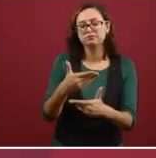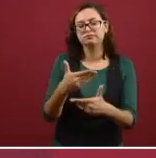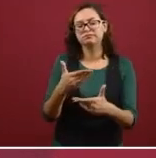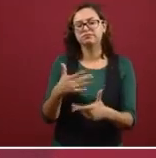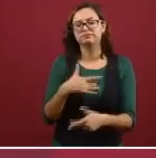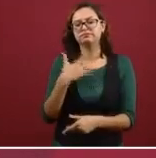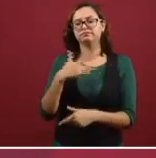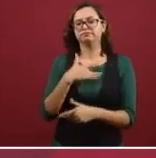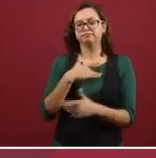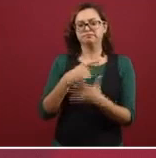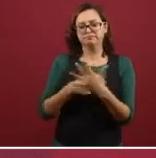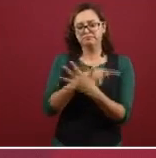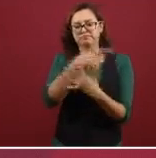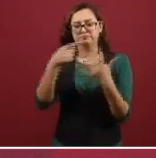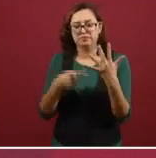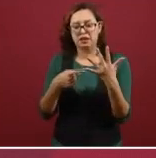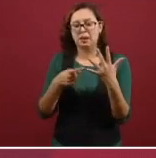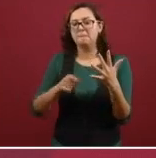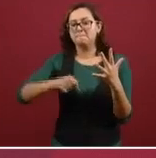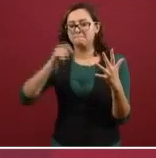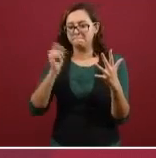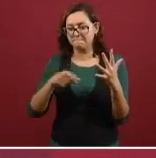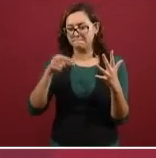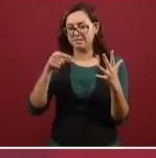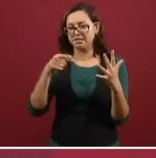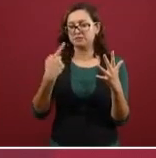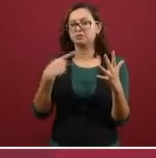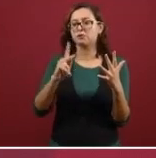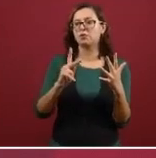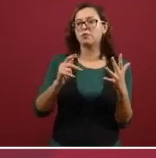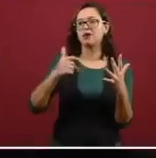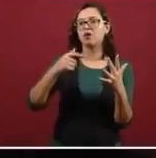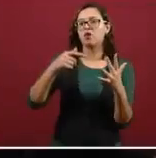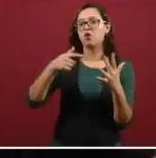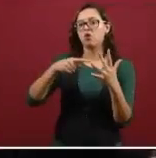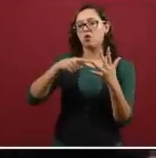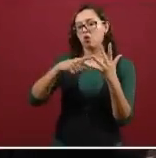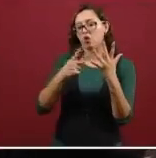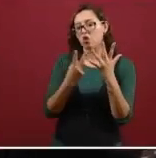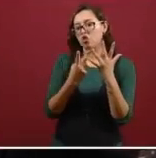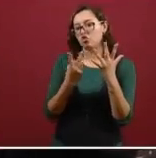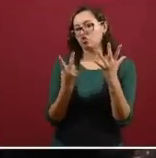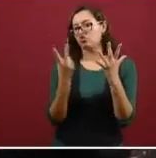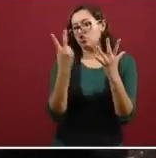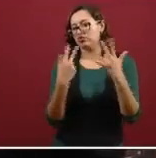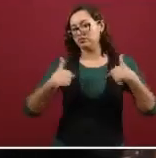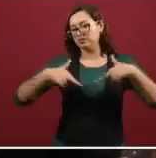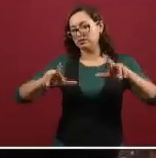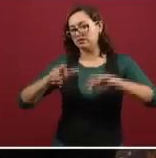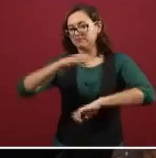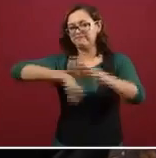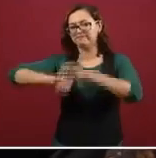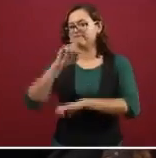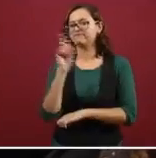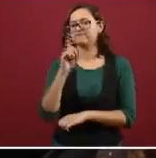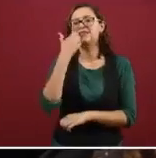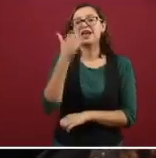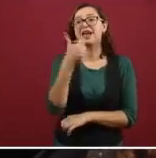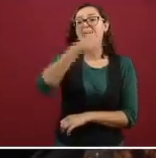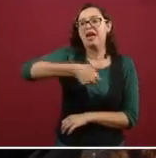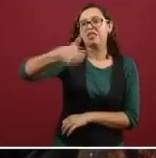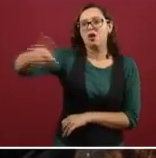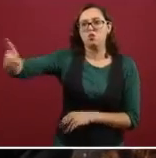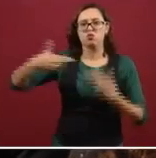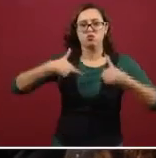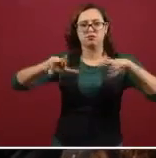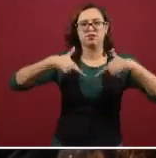mismos, pero empresa por empresa. ¿Sí? Y